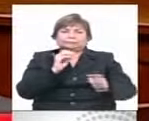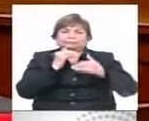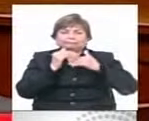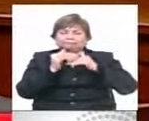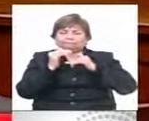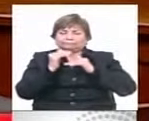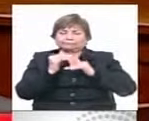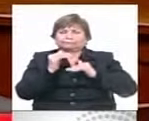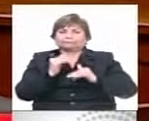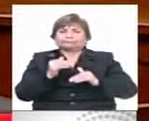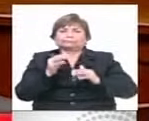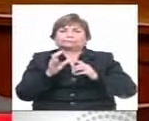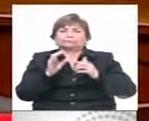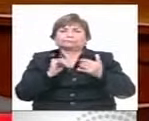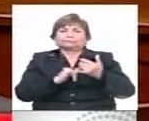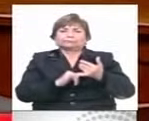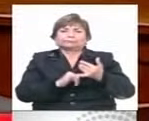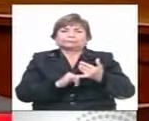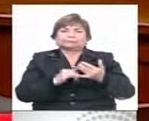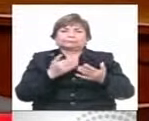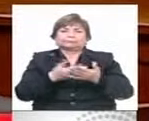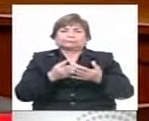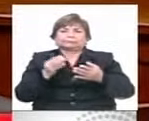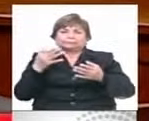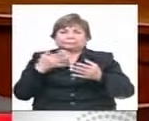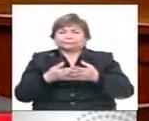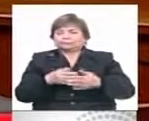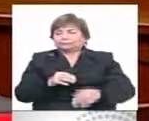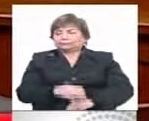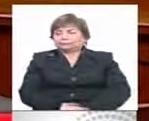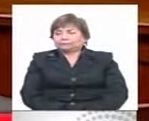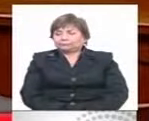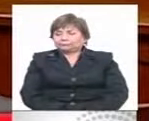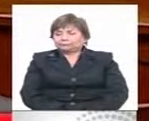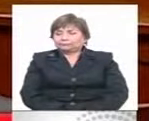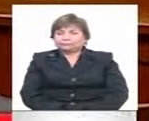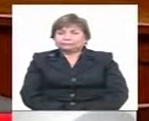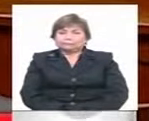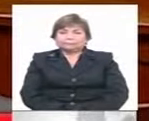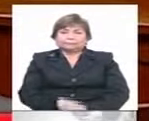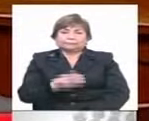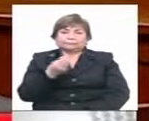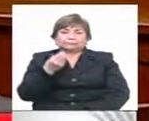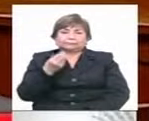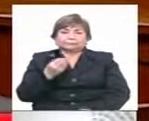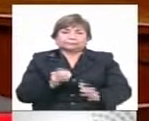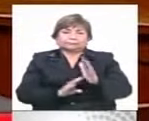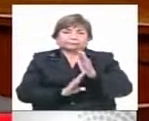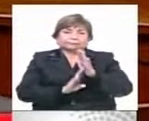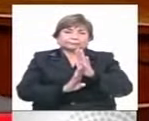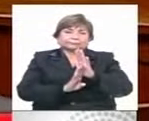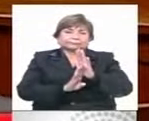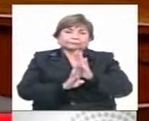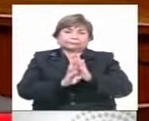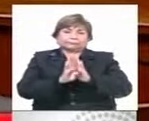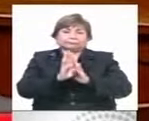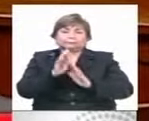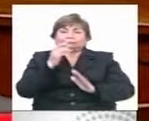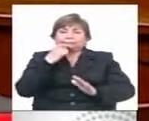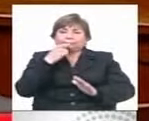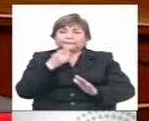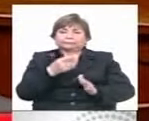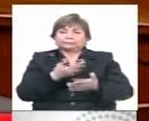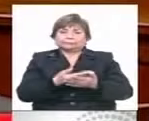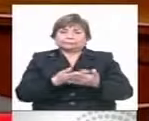las emisiones de gases de efecto invernadero al 40%. Porque el crecimiento económico debe estar acompañado de